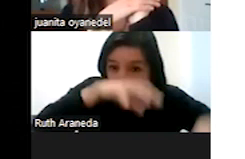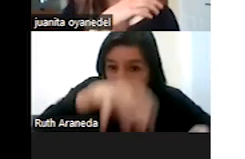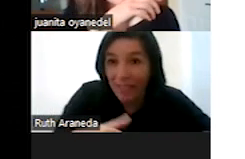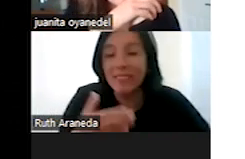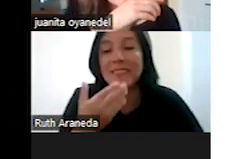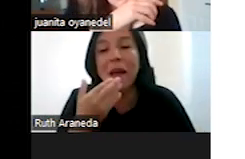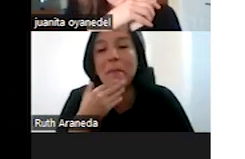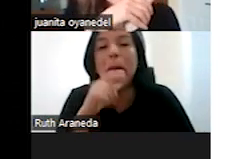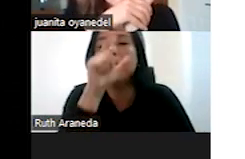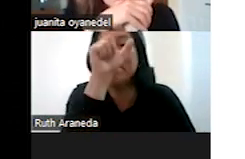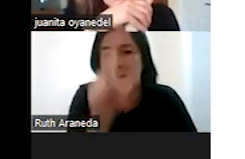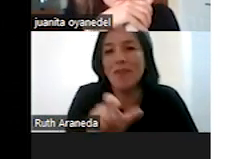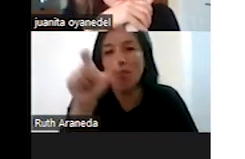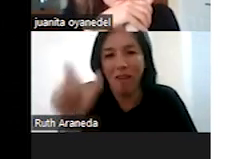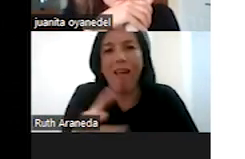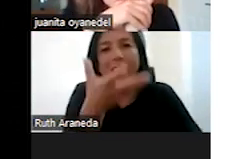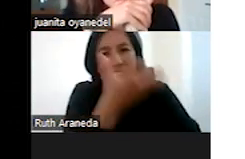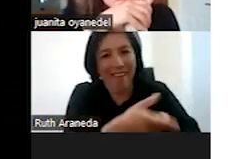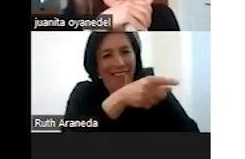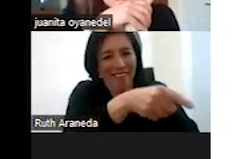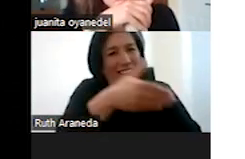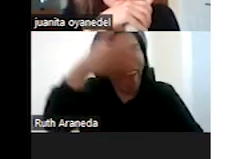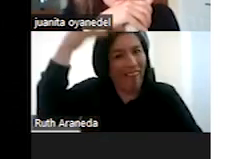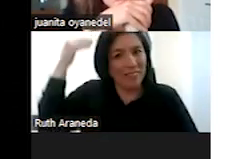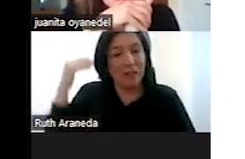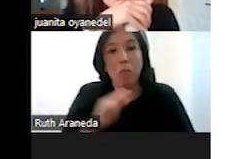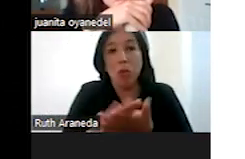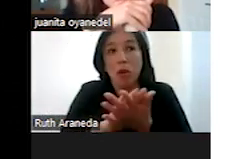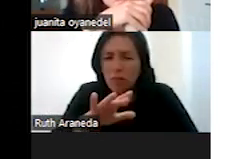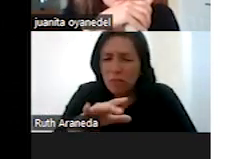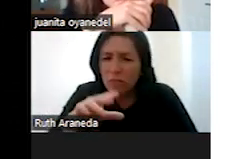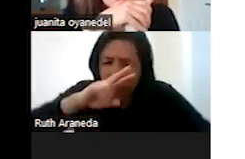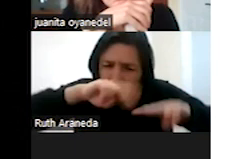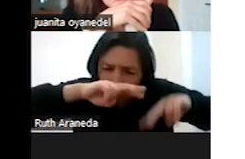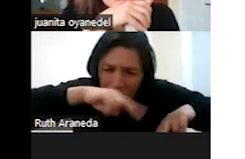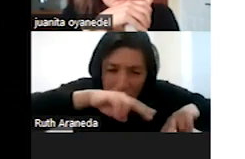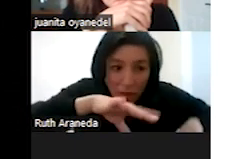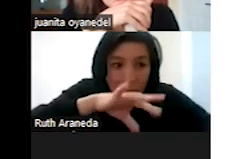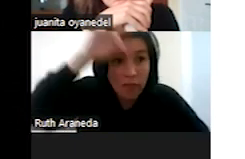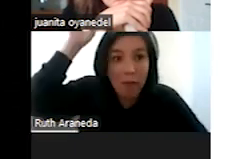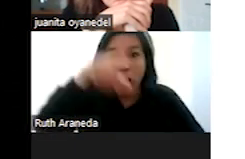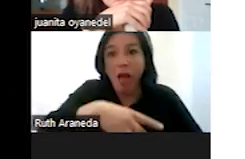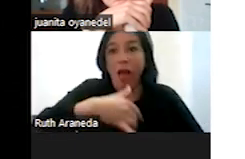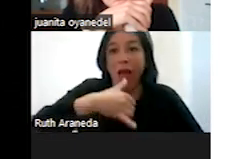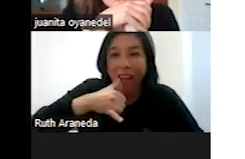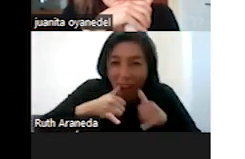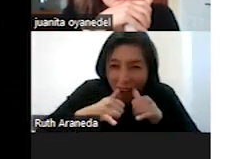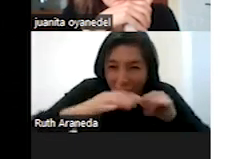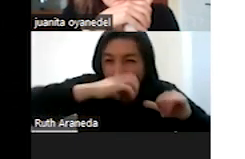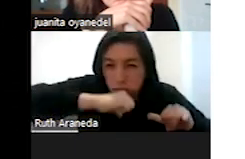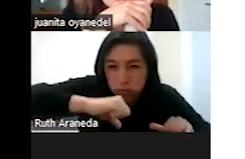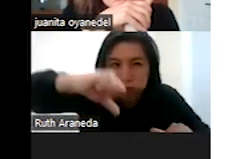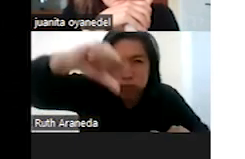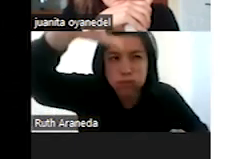refiere al ser humano. Entonces, cuando encontramos mastodonte, qué sé yo, u otra fauna del Pleistoceno asociada al ser humano con huellas,